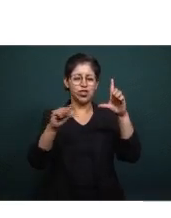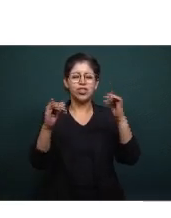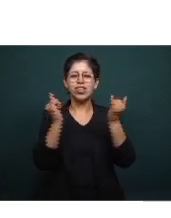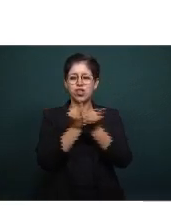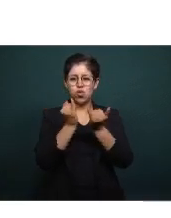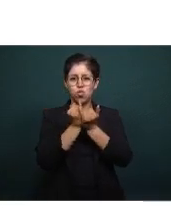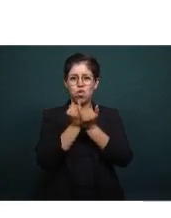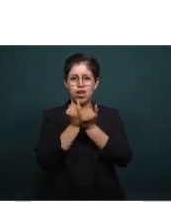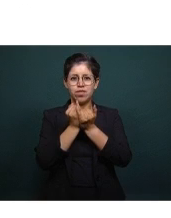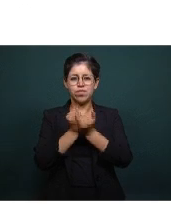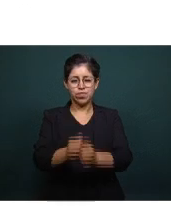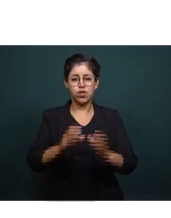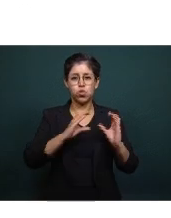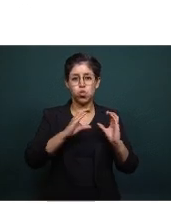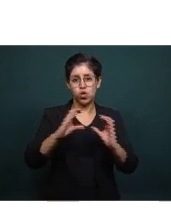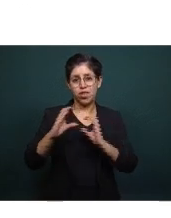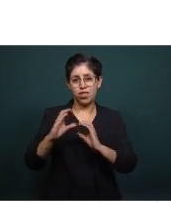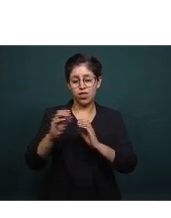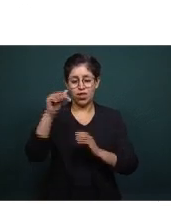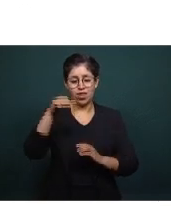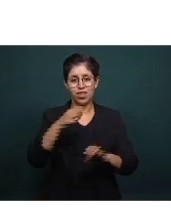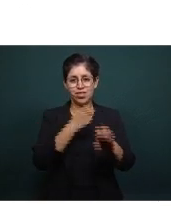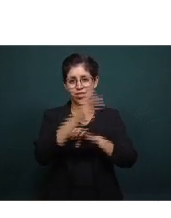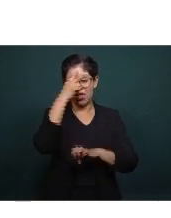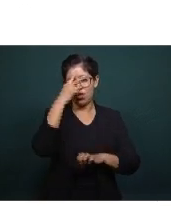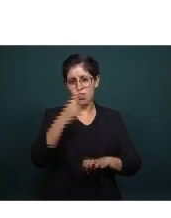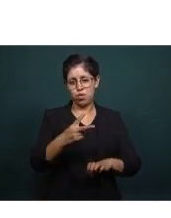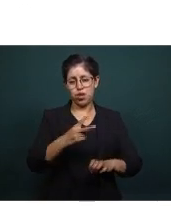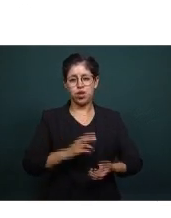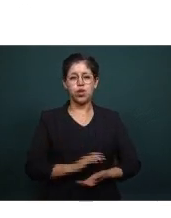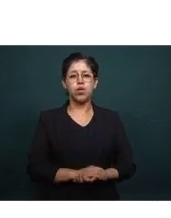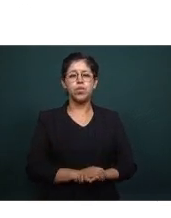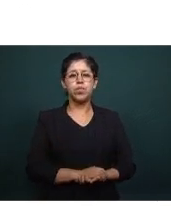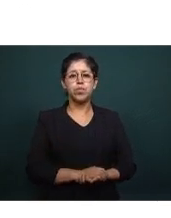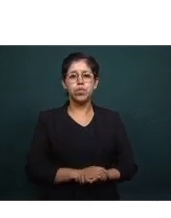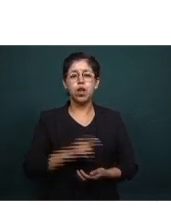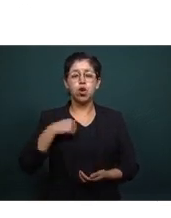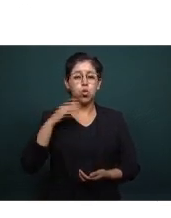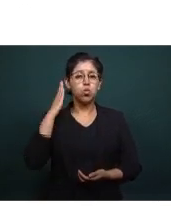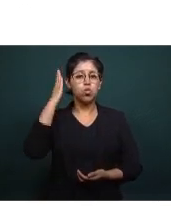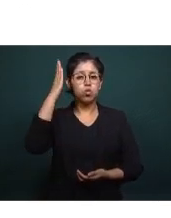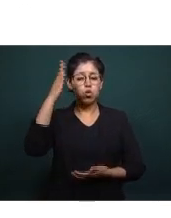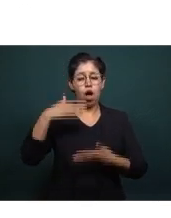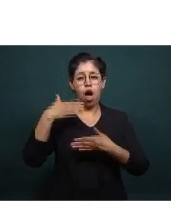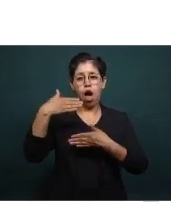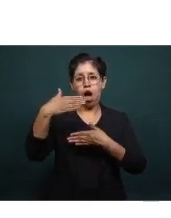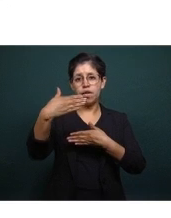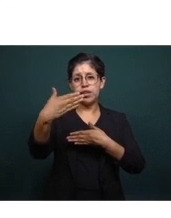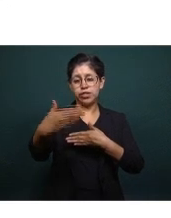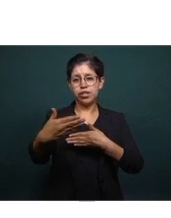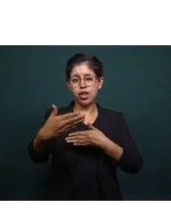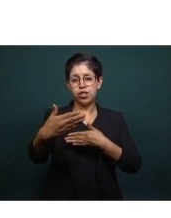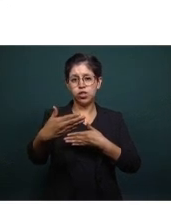que forman parte ya de esta estrategia y que conforme se vaya avanzando en el desarrollo de la Guardia irá incrementando el